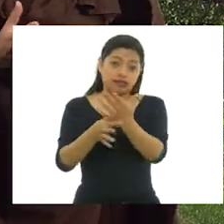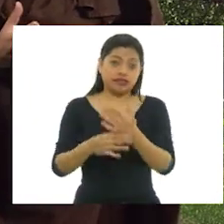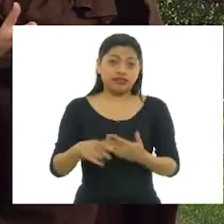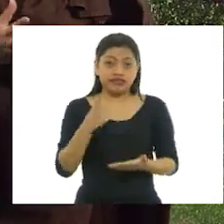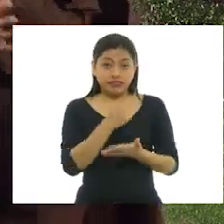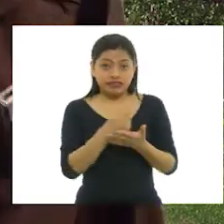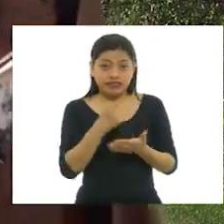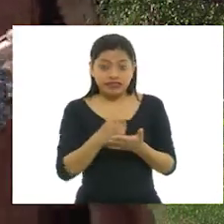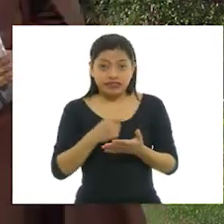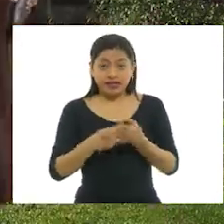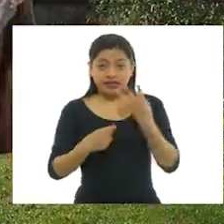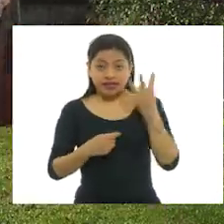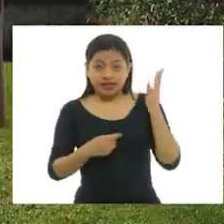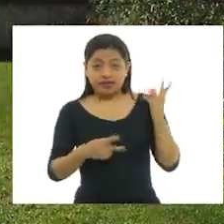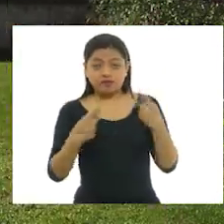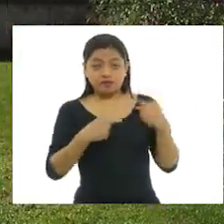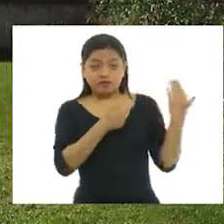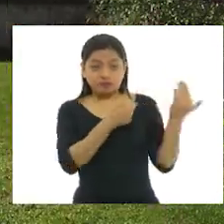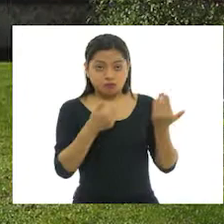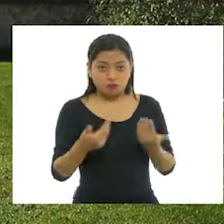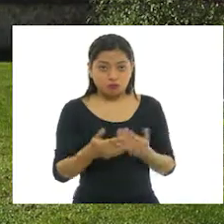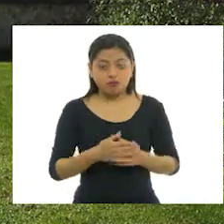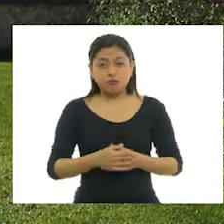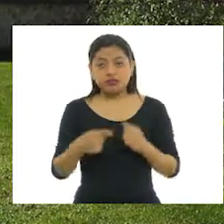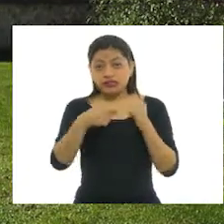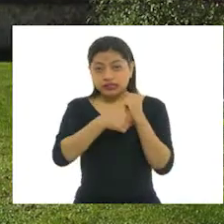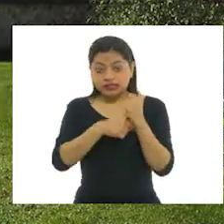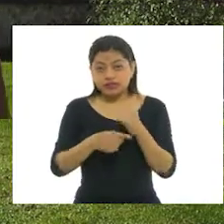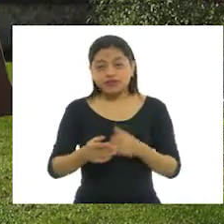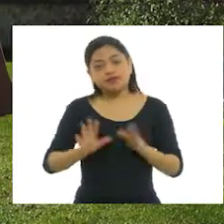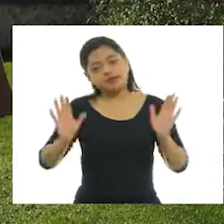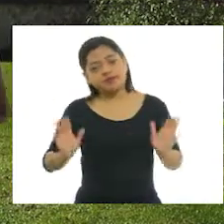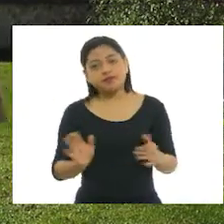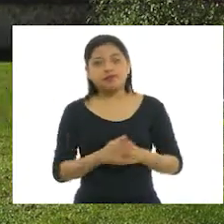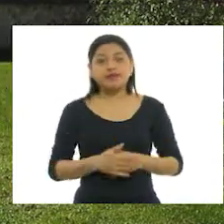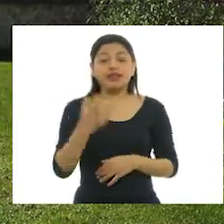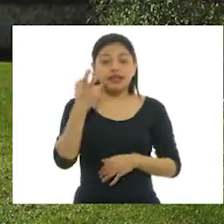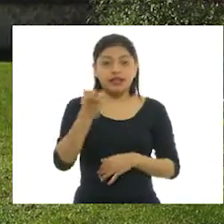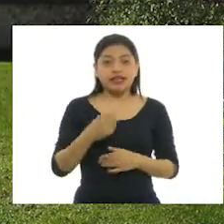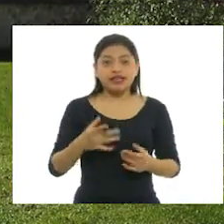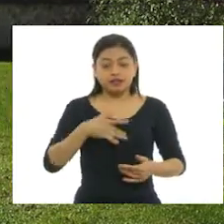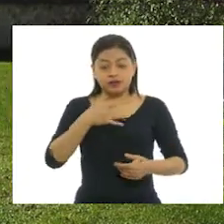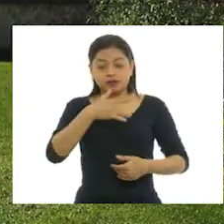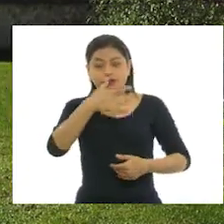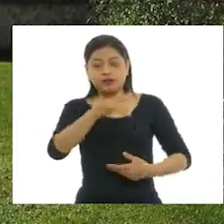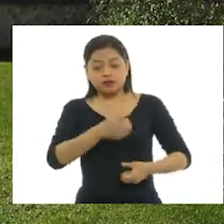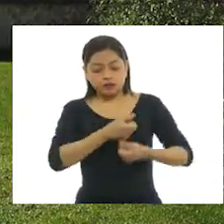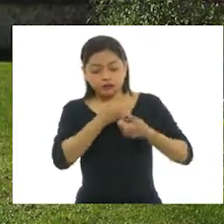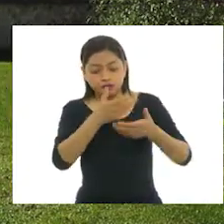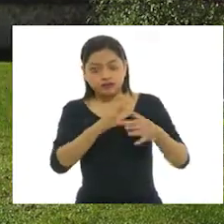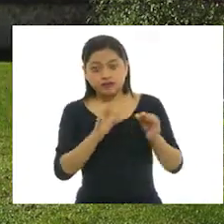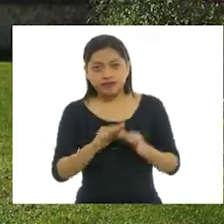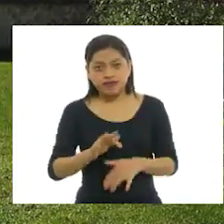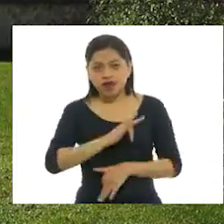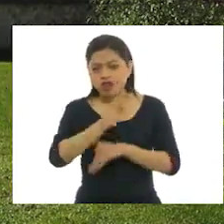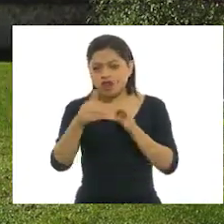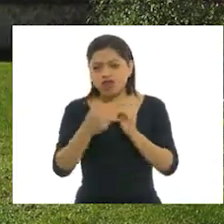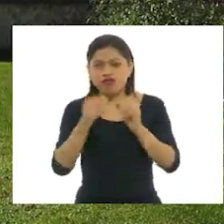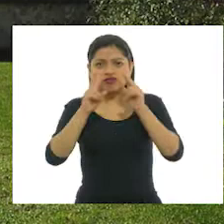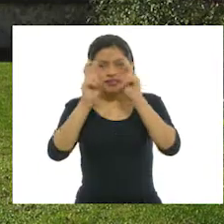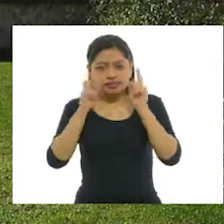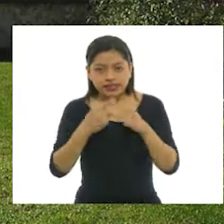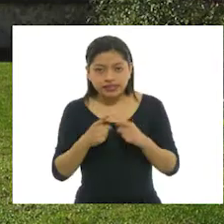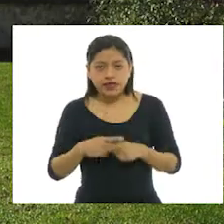monjes retirados. Pues a nosotros se nos hacen muy interesantes estos poemas, porque critican a todos.